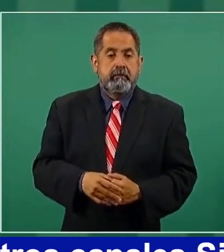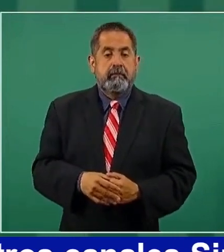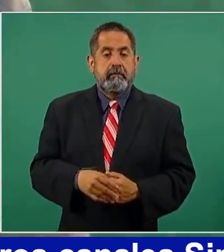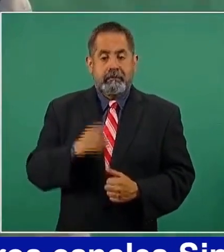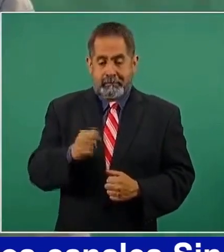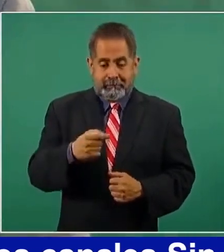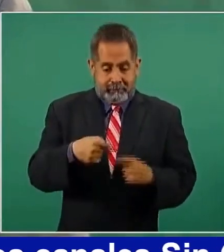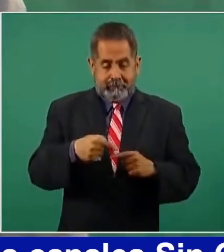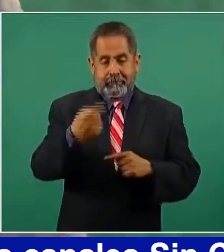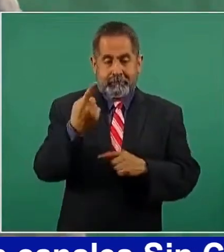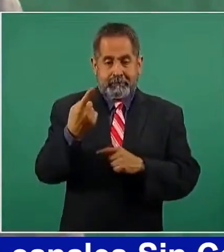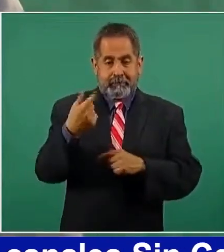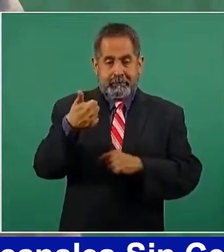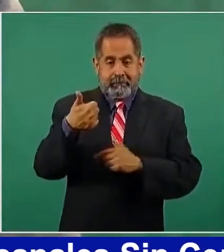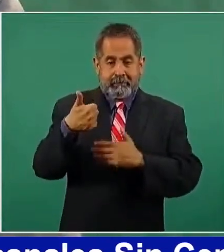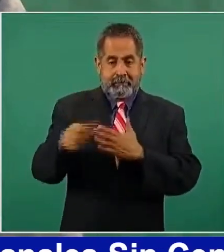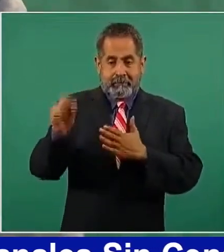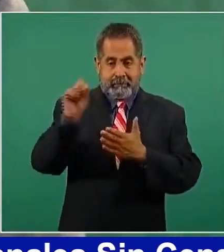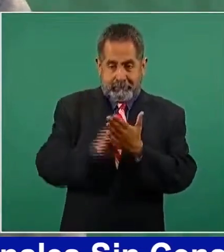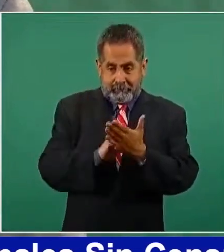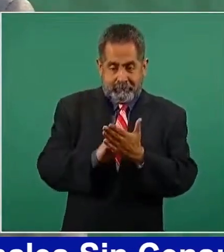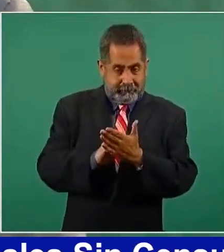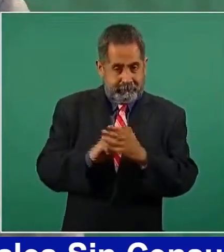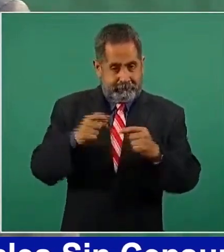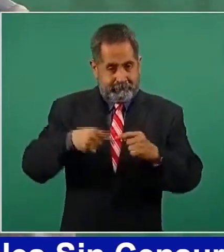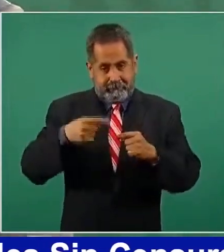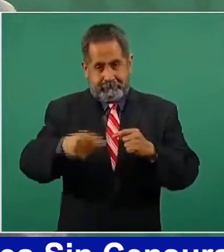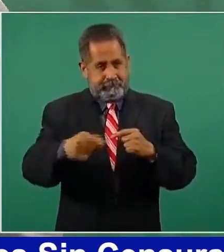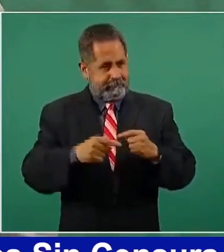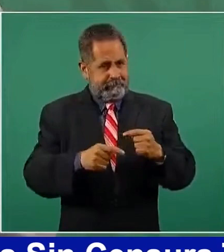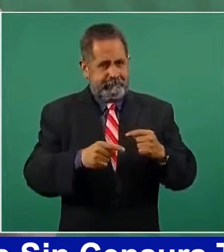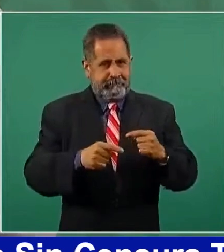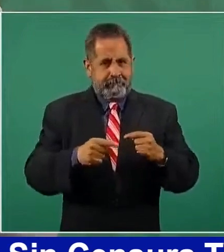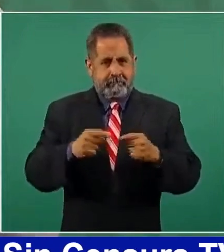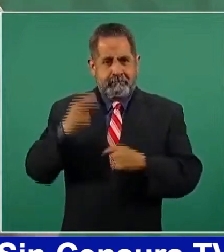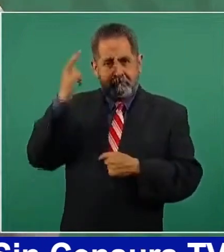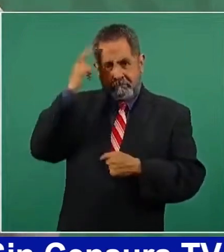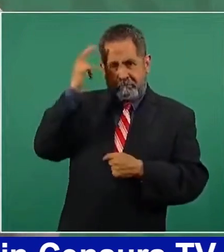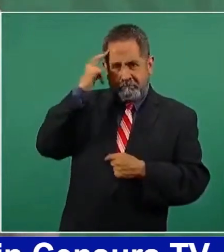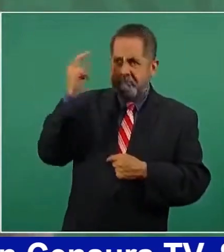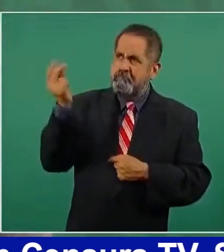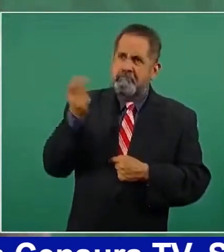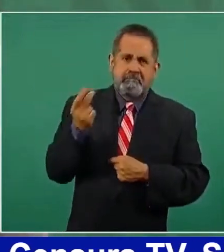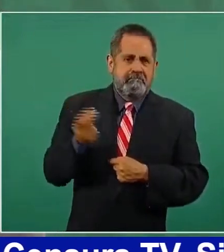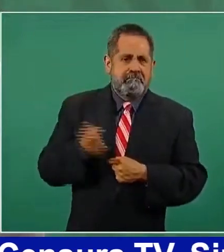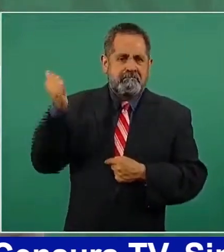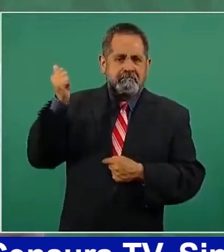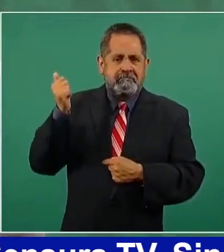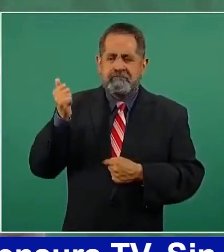en 6 meses después de eso ya estaba Porfirio Díaz afuera.